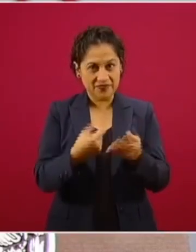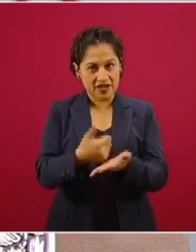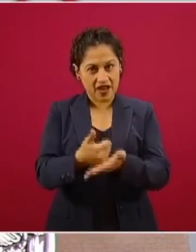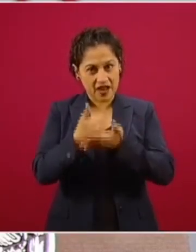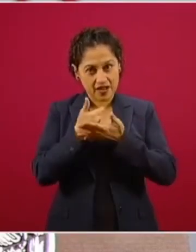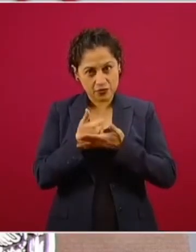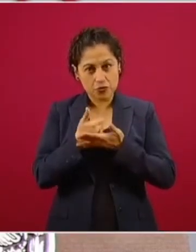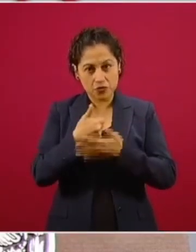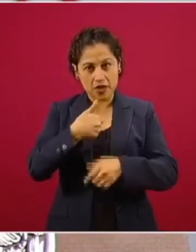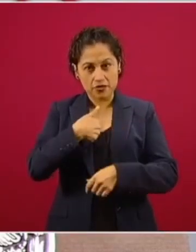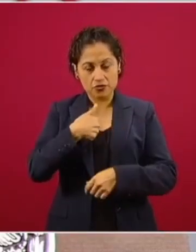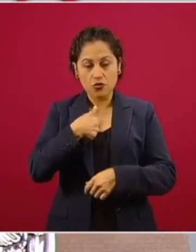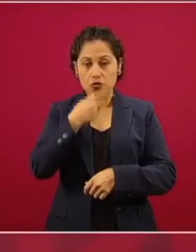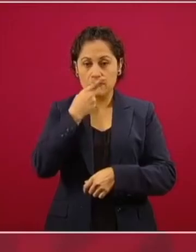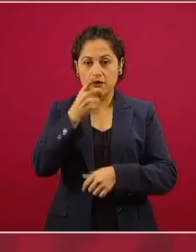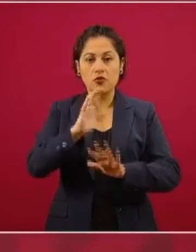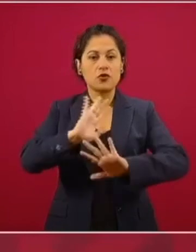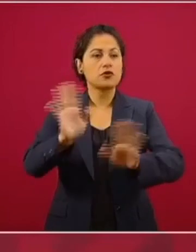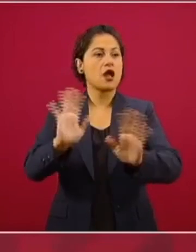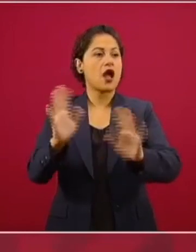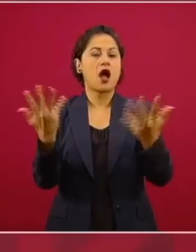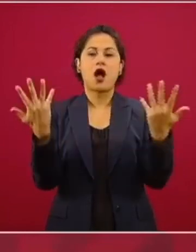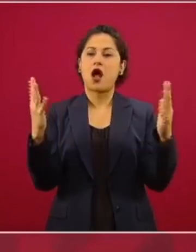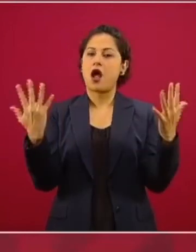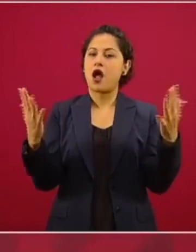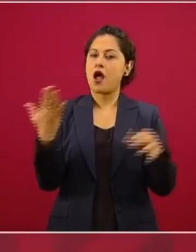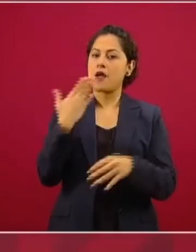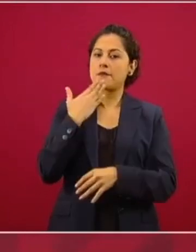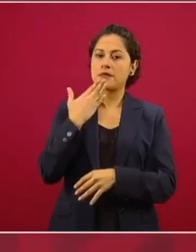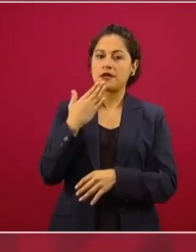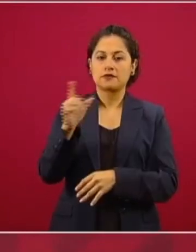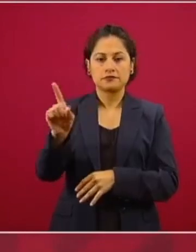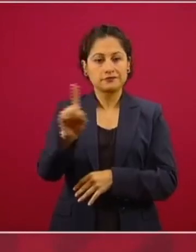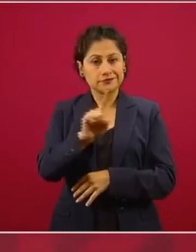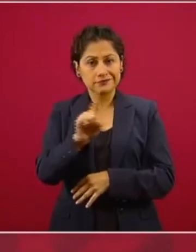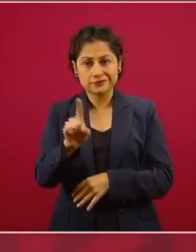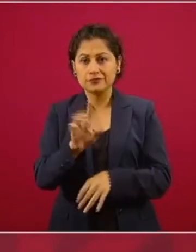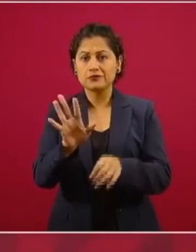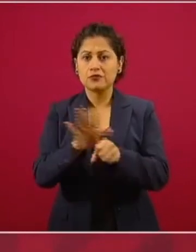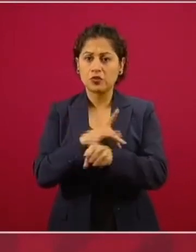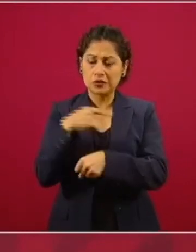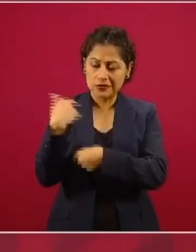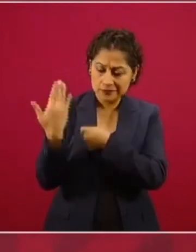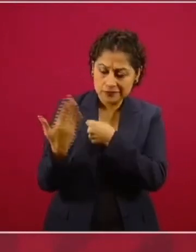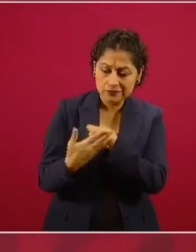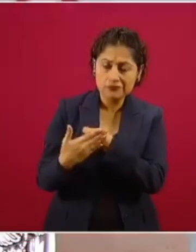viene lo más difícil.